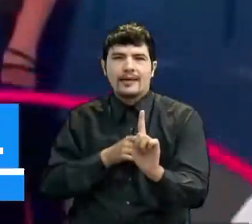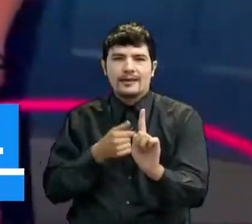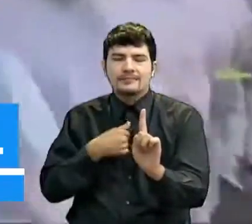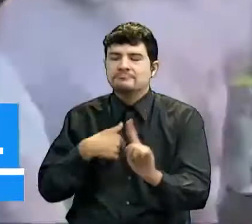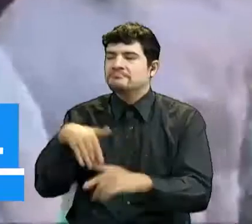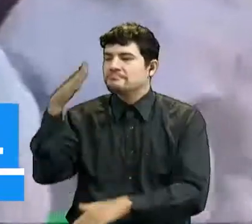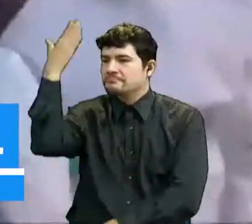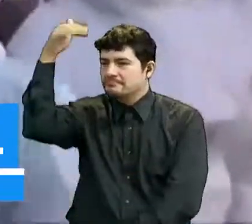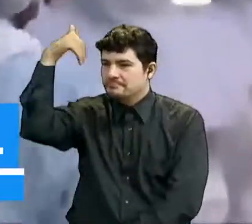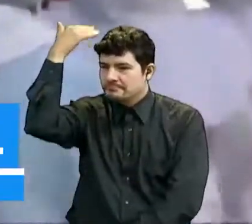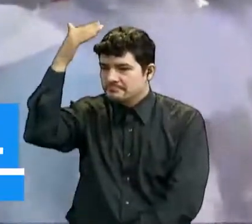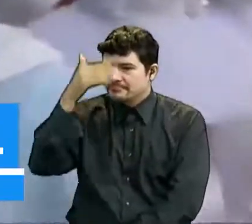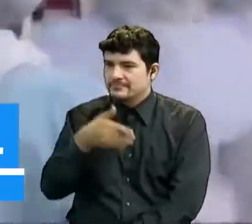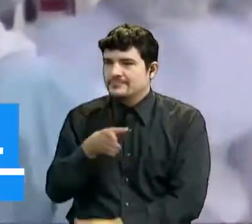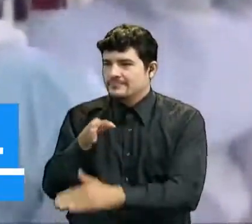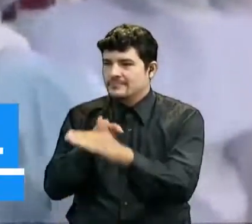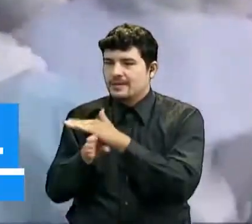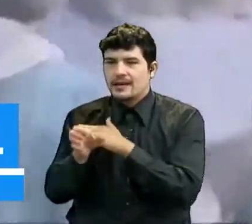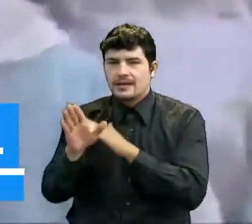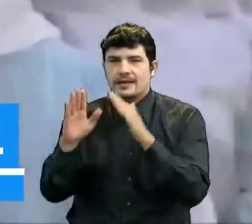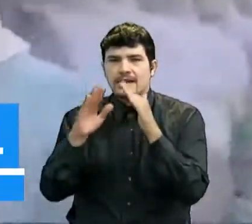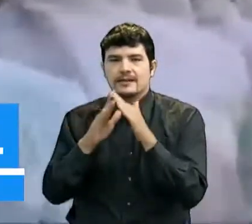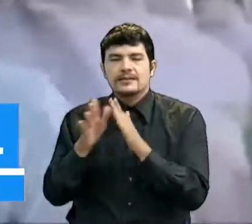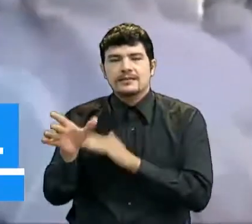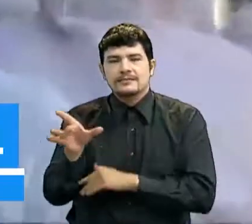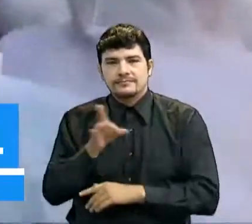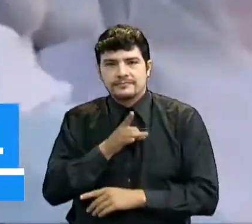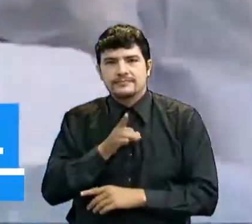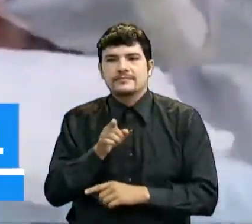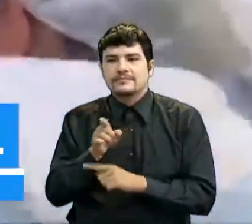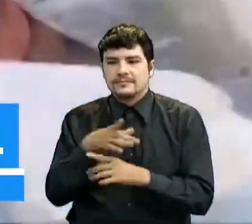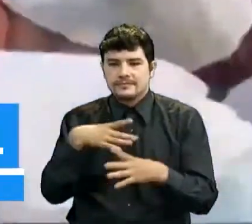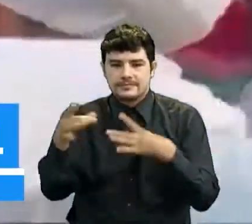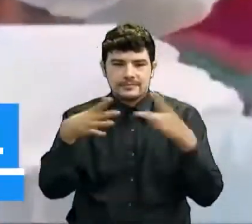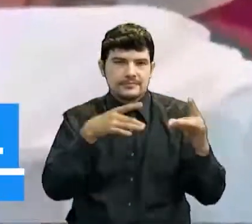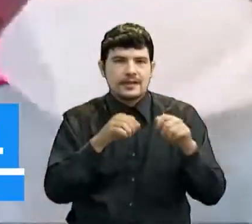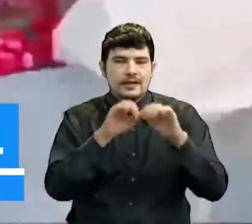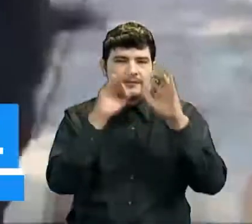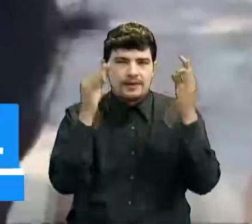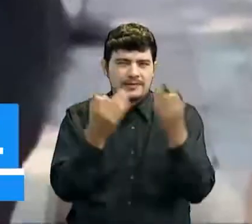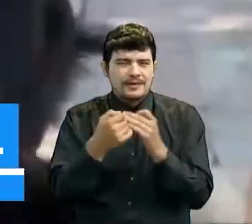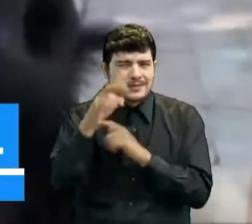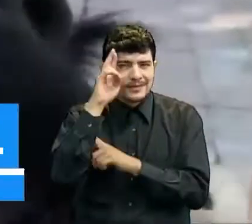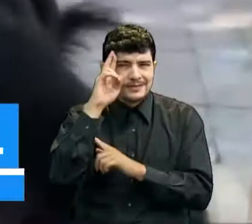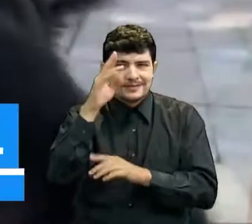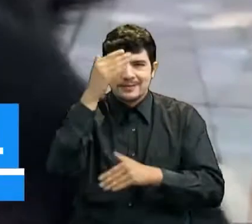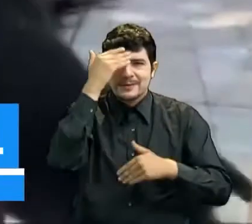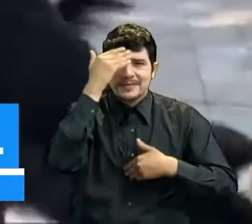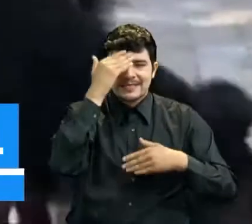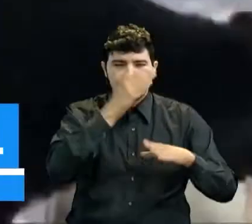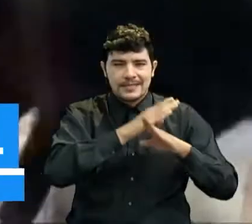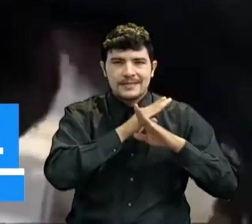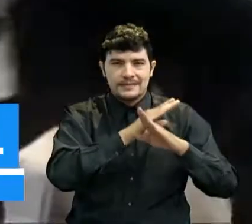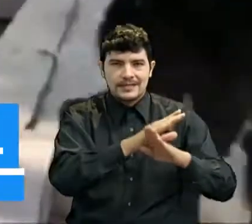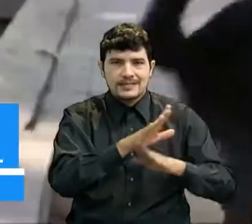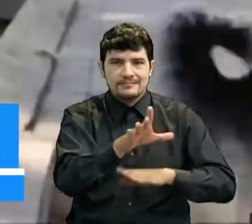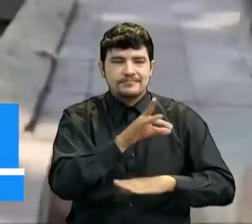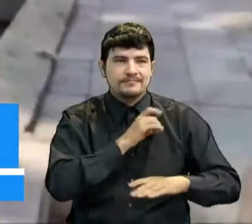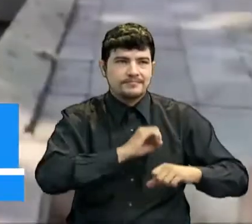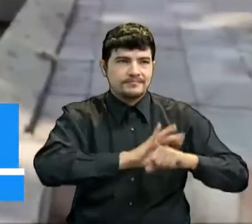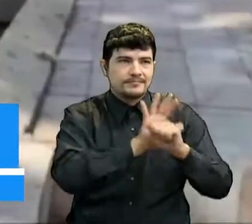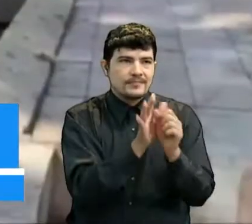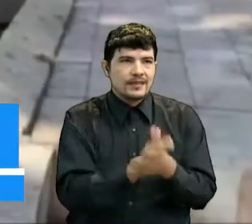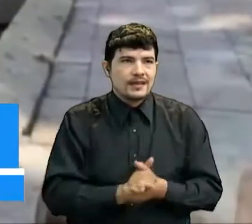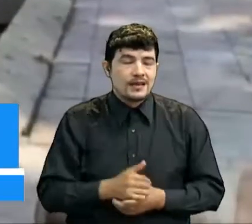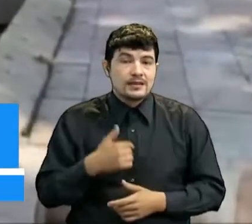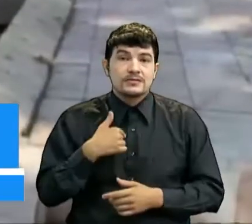de conservar la distancia para poder evitar la transmisión del virus. Yo estoy muy a favor de que se